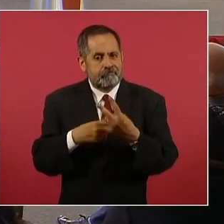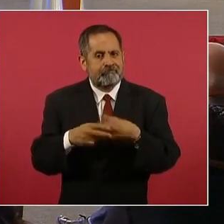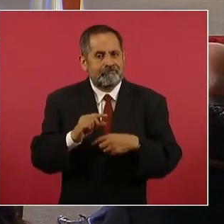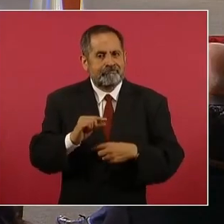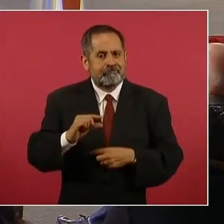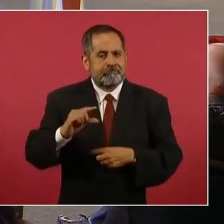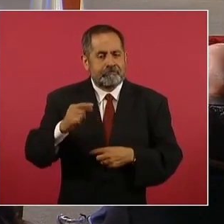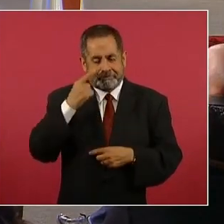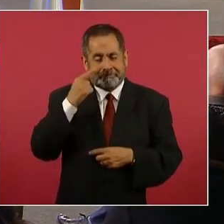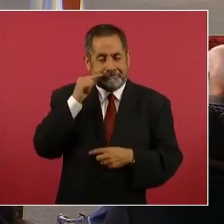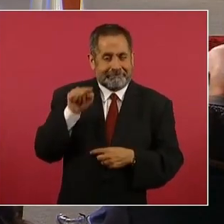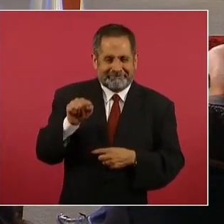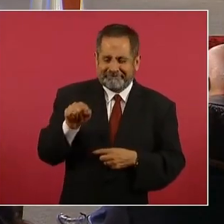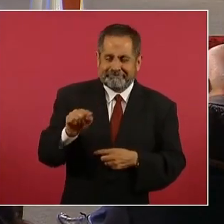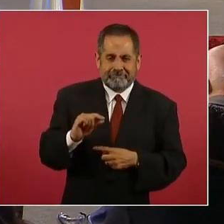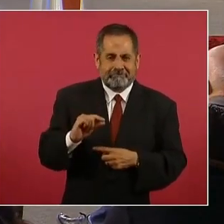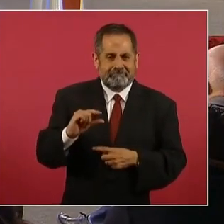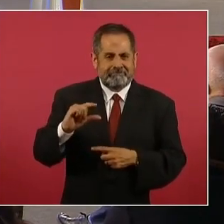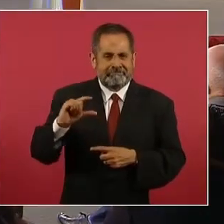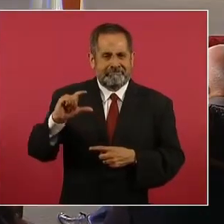Aquí sobre todo.